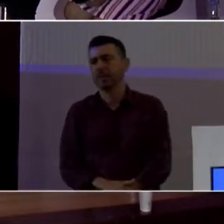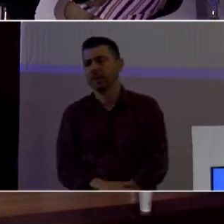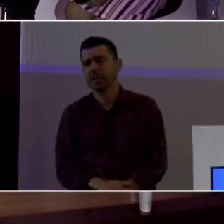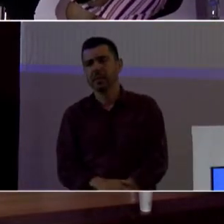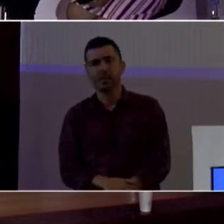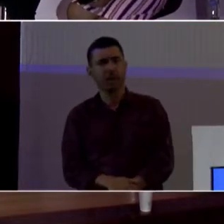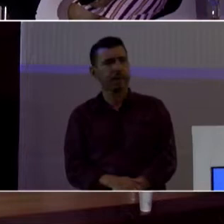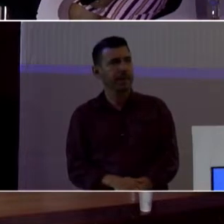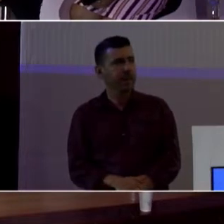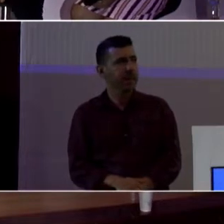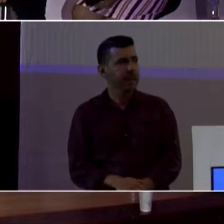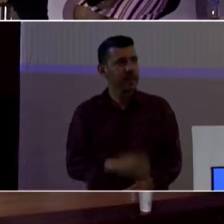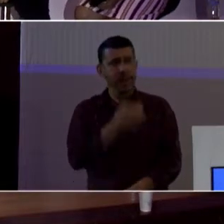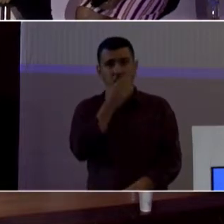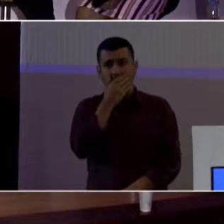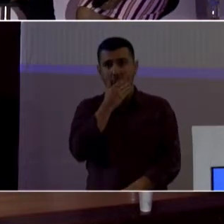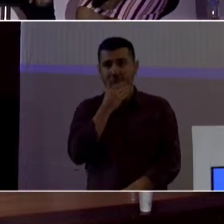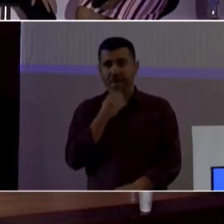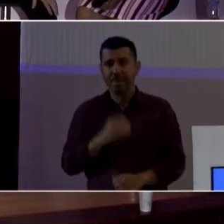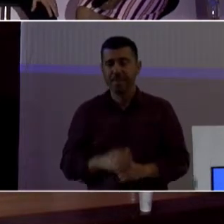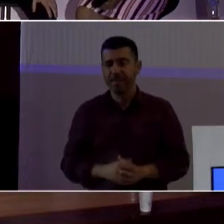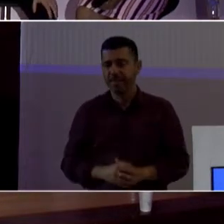¿Cómo estamos de tiempo?